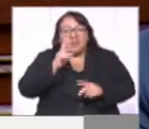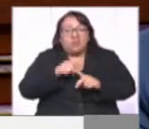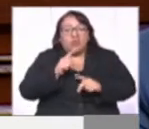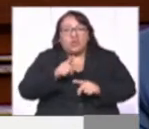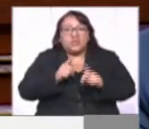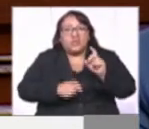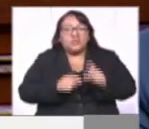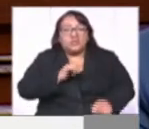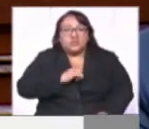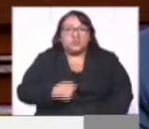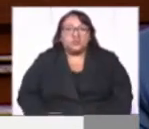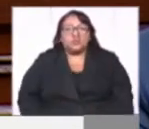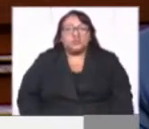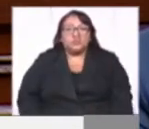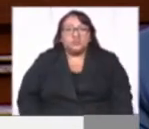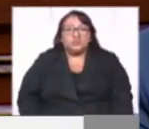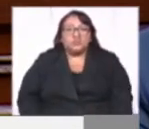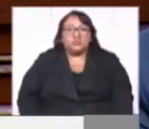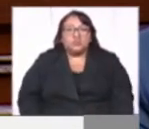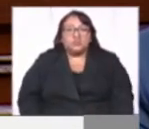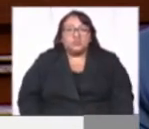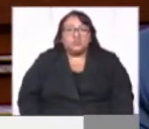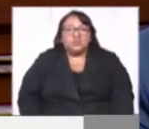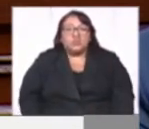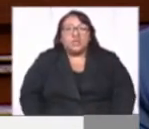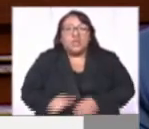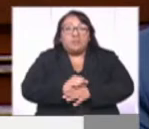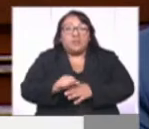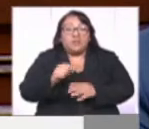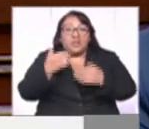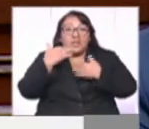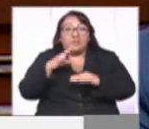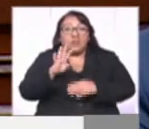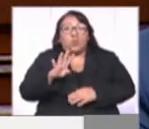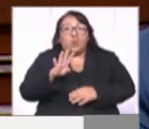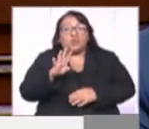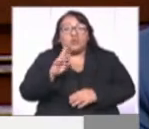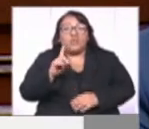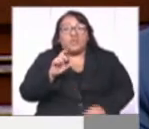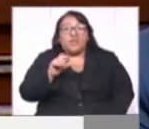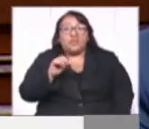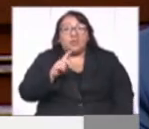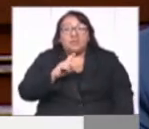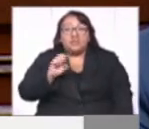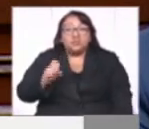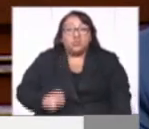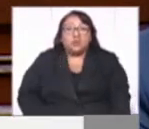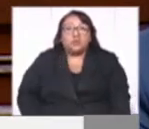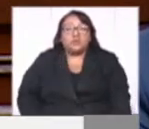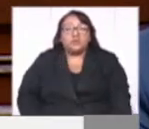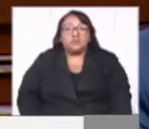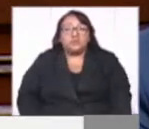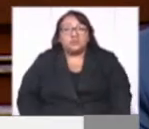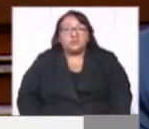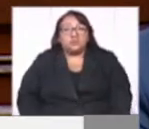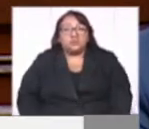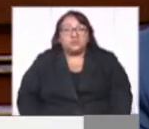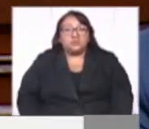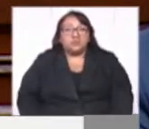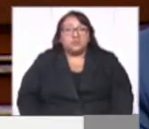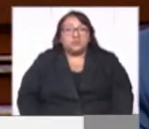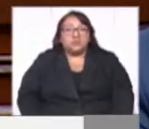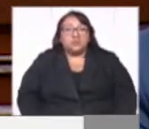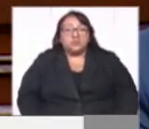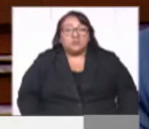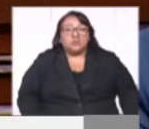estos órganos resolutivos. Y en la práctica, el límite de 4 dietas mensuales ha generado un cuello de botella en